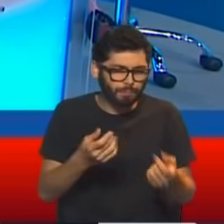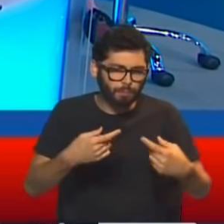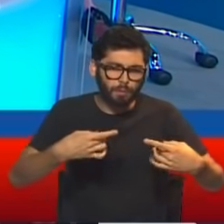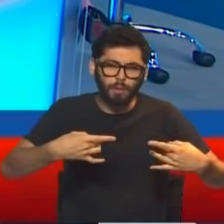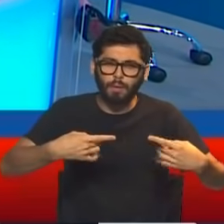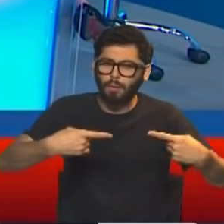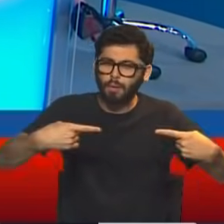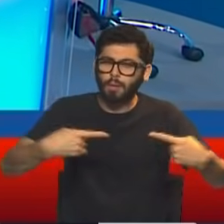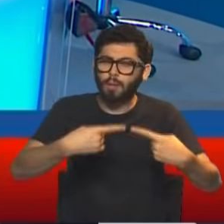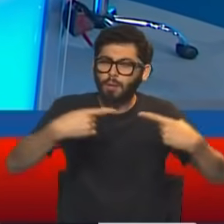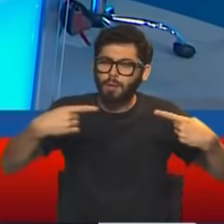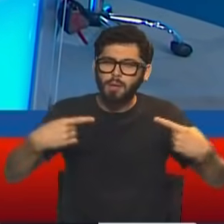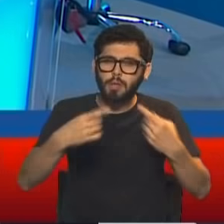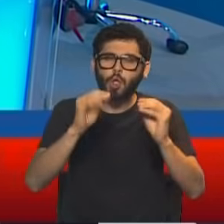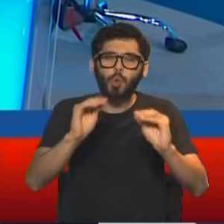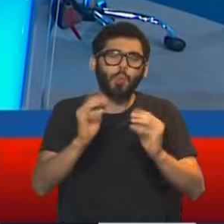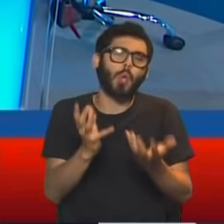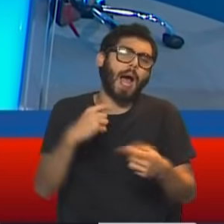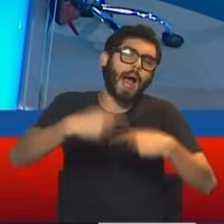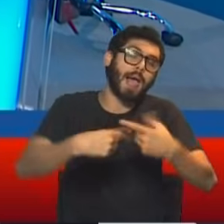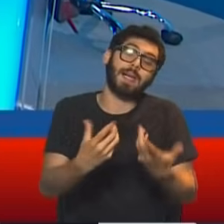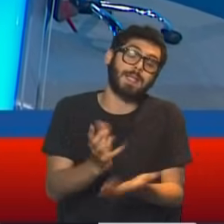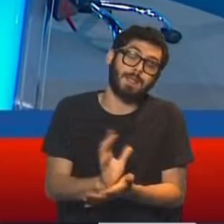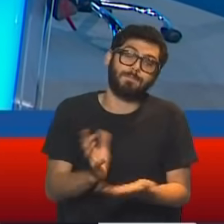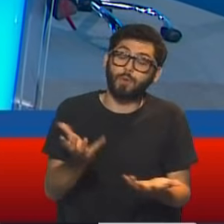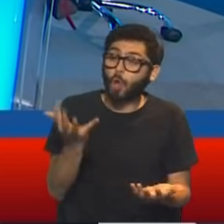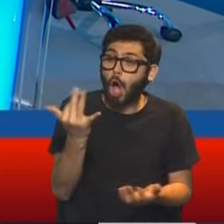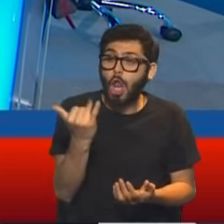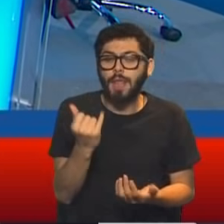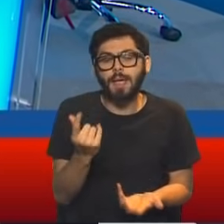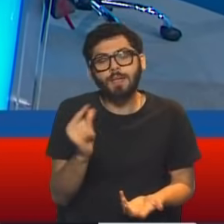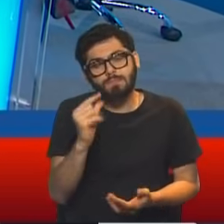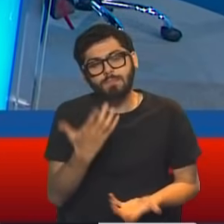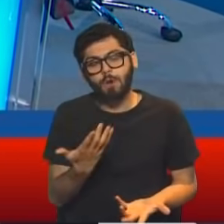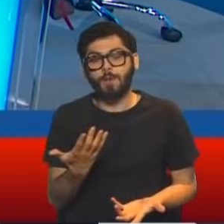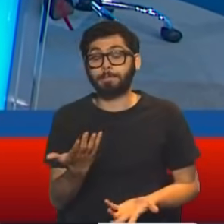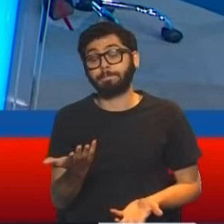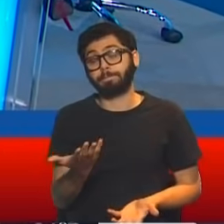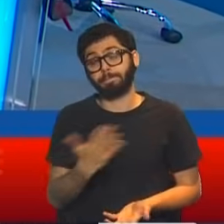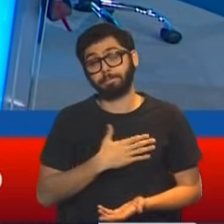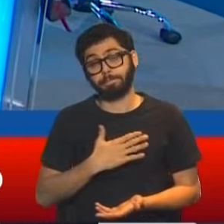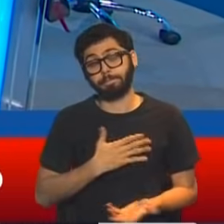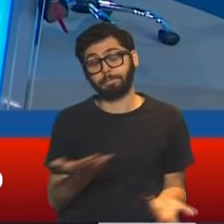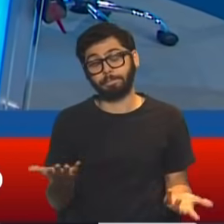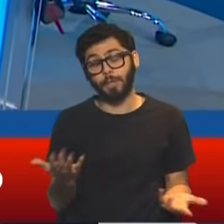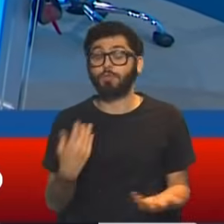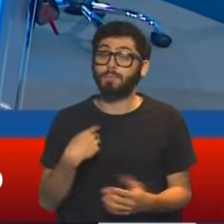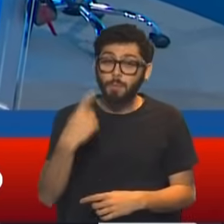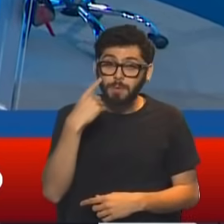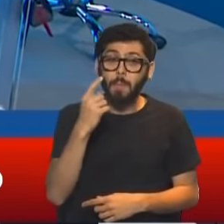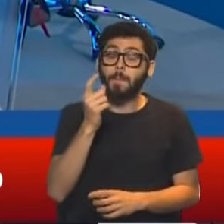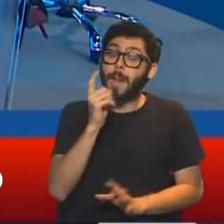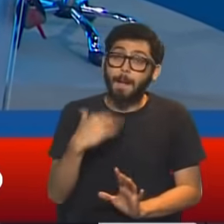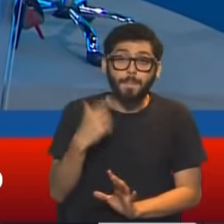todos los días una discusión de este tipo. Francamente, es lamentable. Yo creo, sinceramente, que Aníbal se